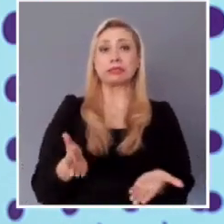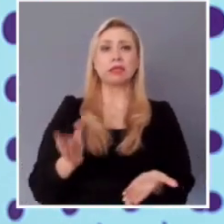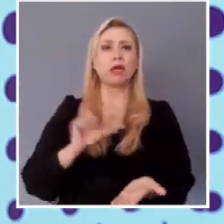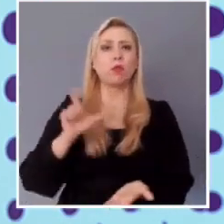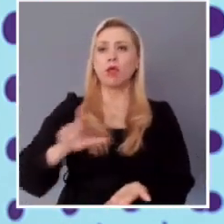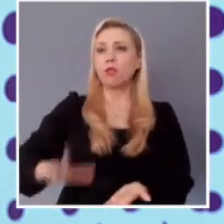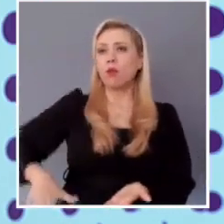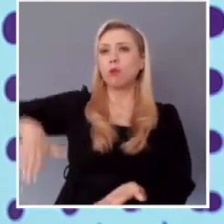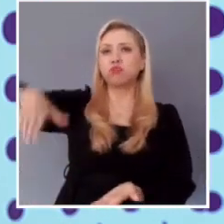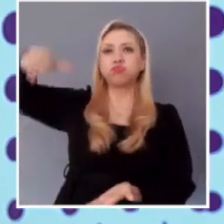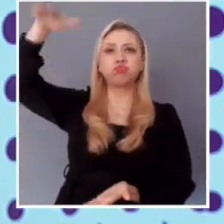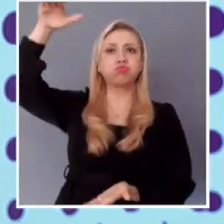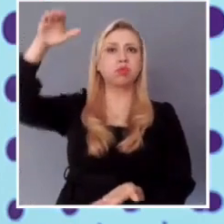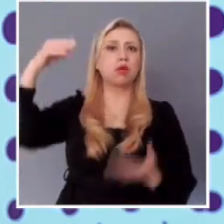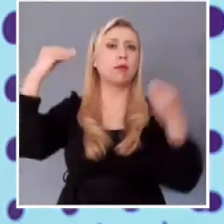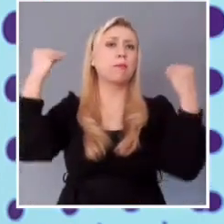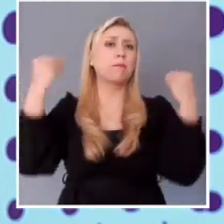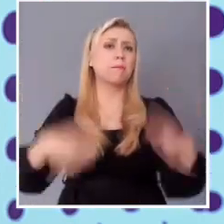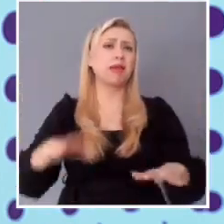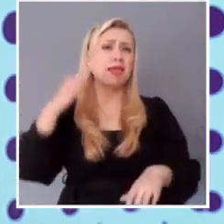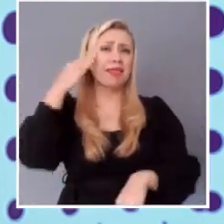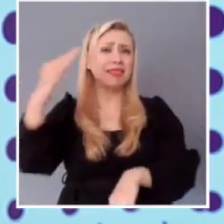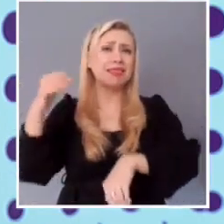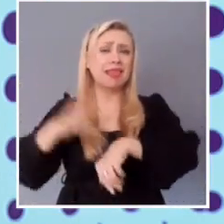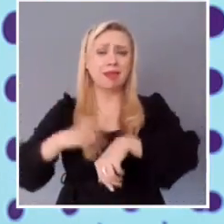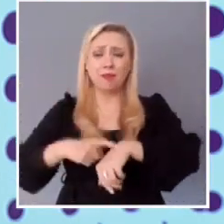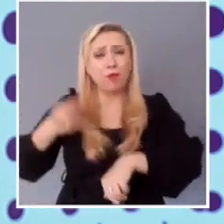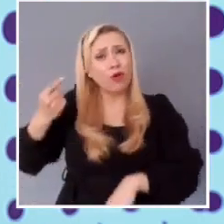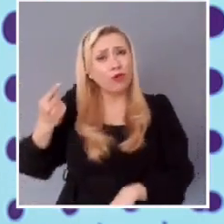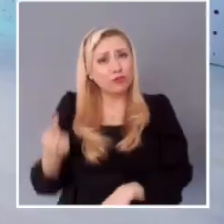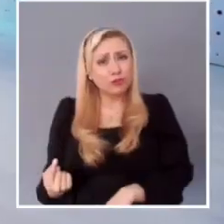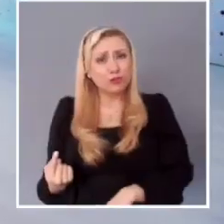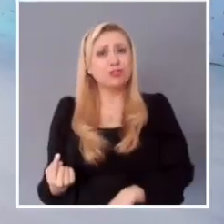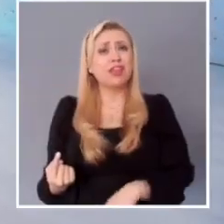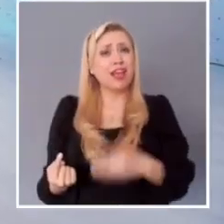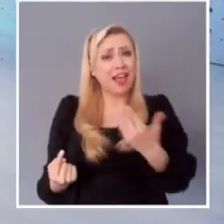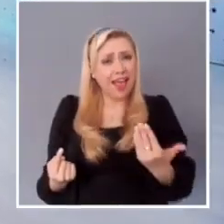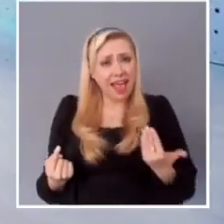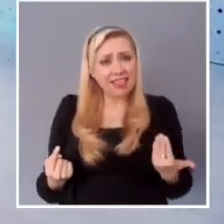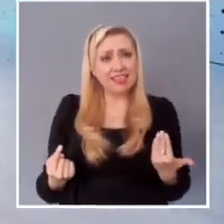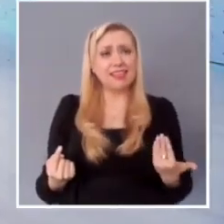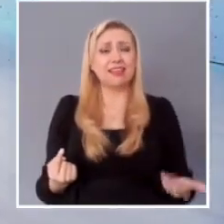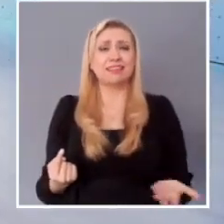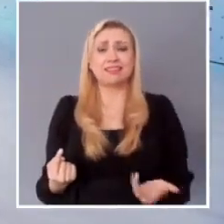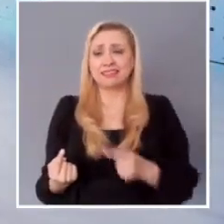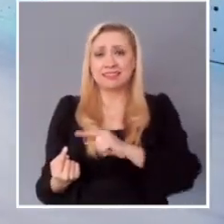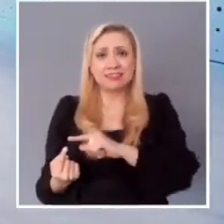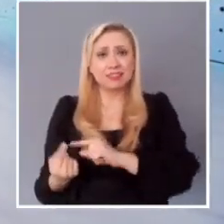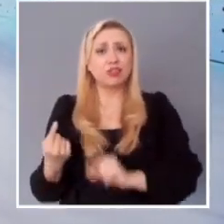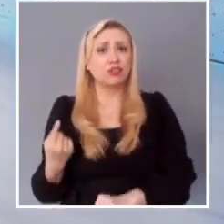la edad adolescente, donde ya perdimos también un tiempo valioso. Entonces, creo que